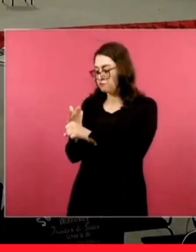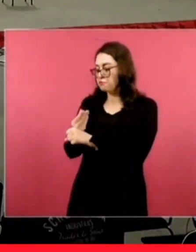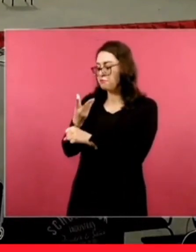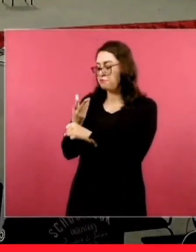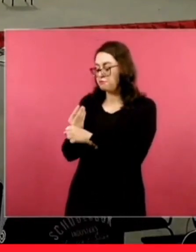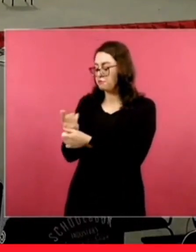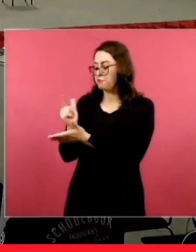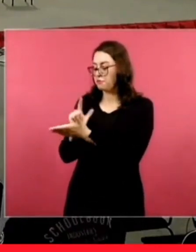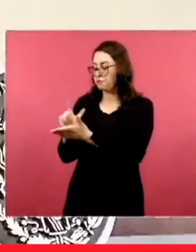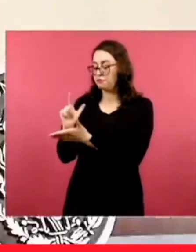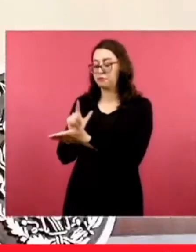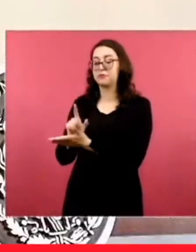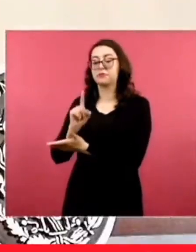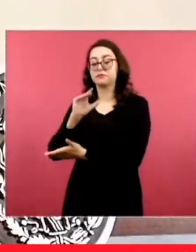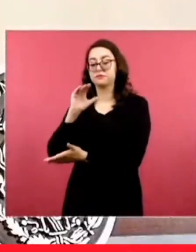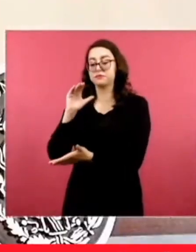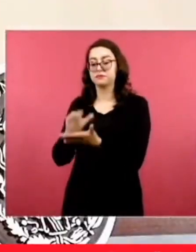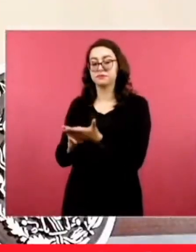que ahora son